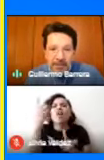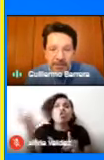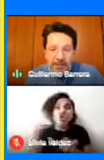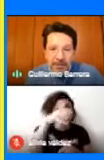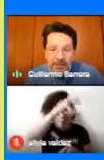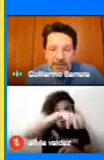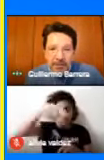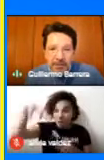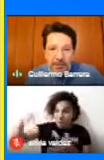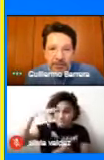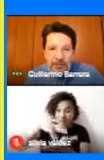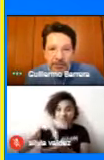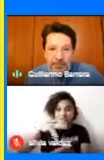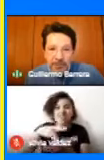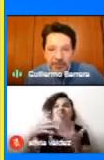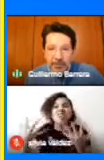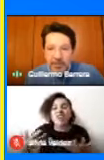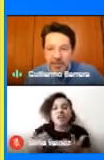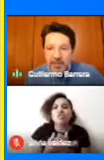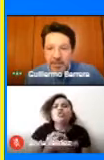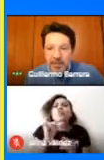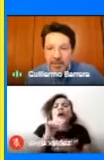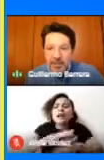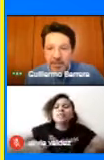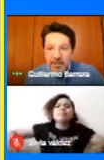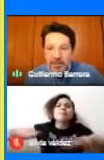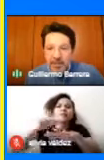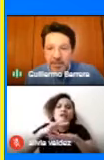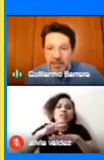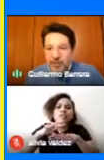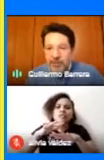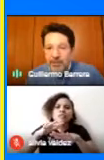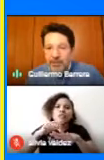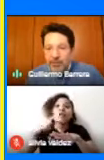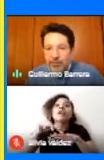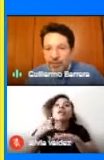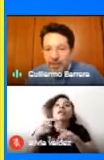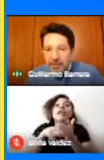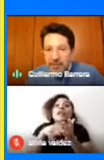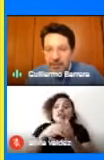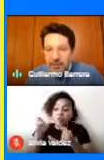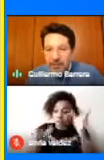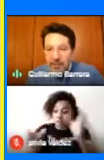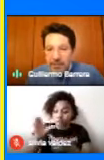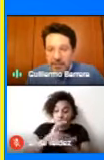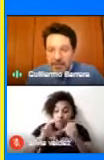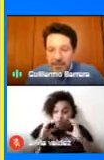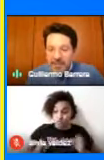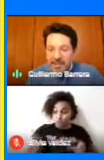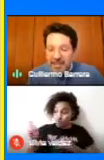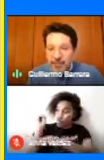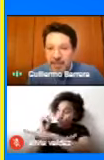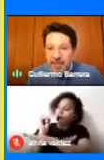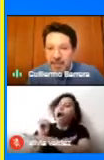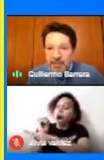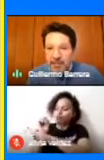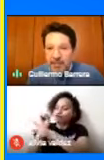de participación son espacios mediante los cuales los ciudadanos y sus organizaciones pueden